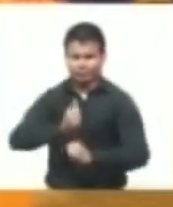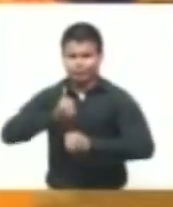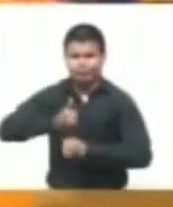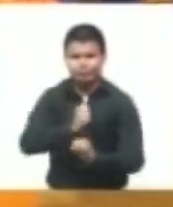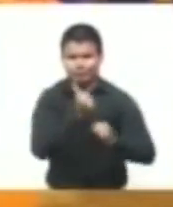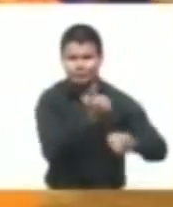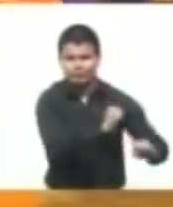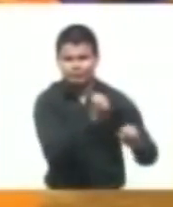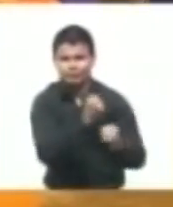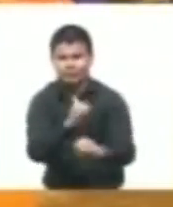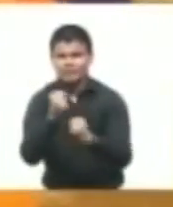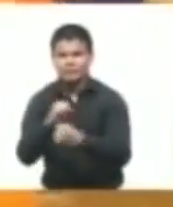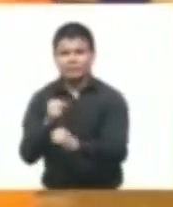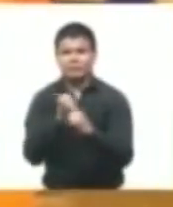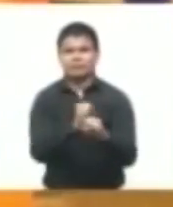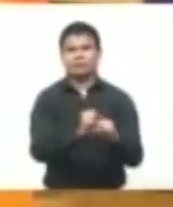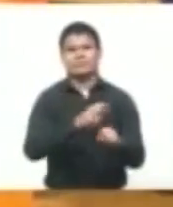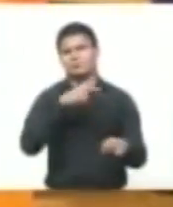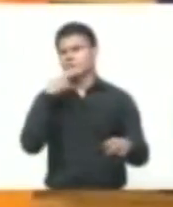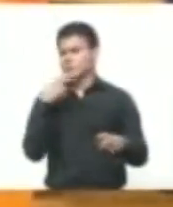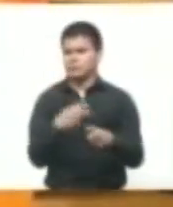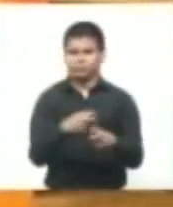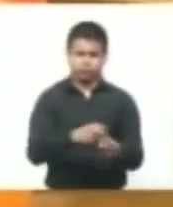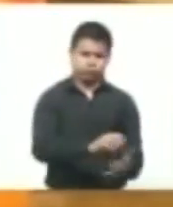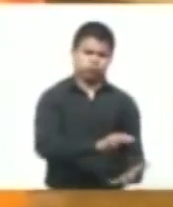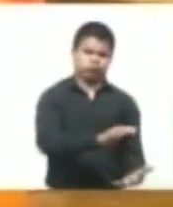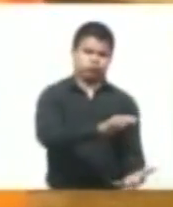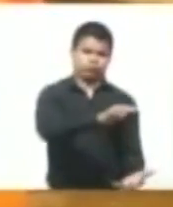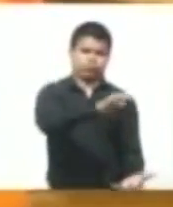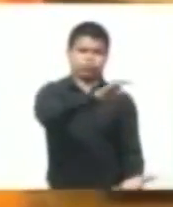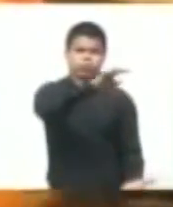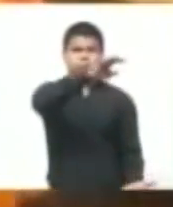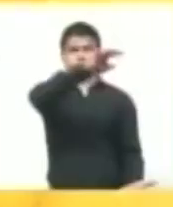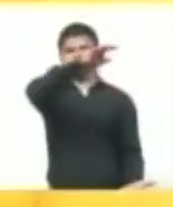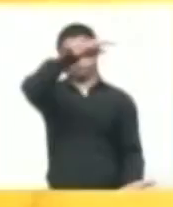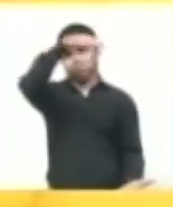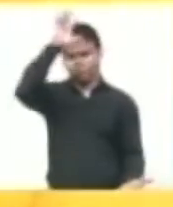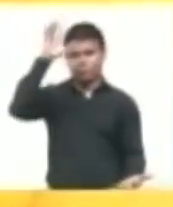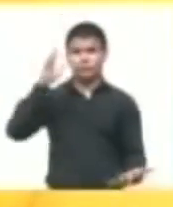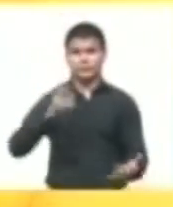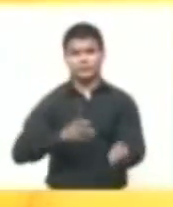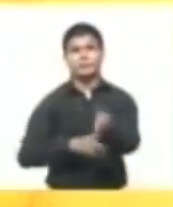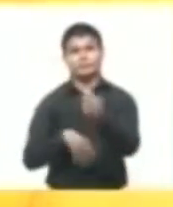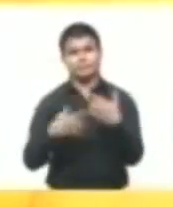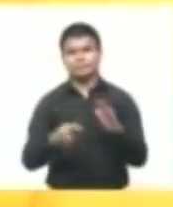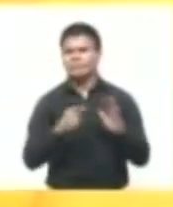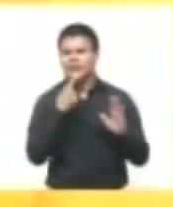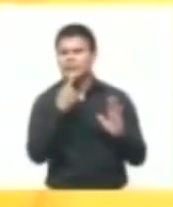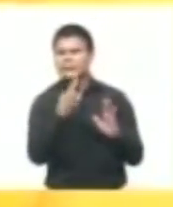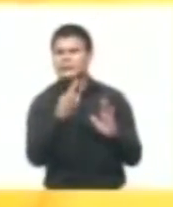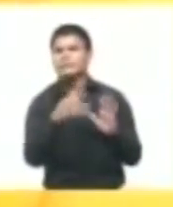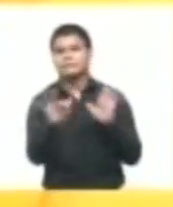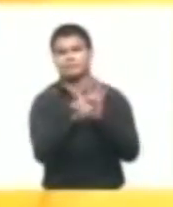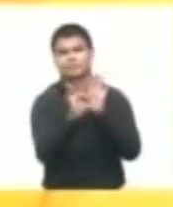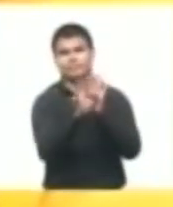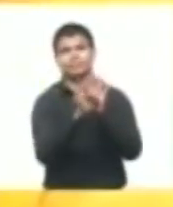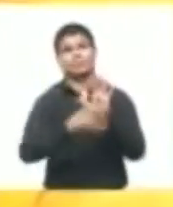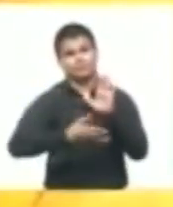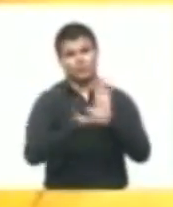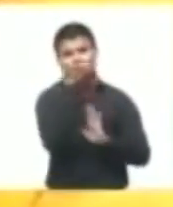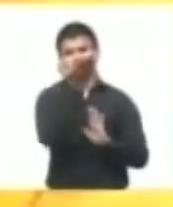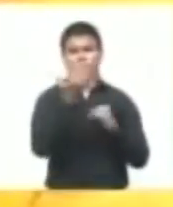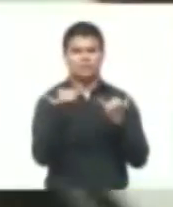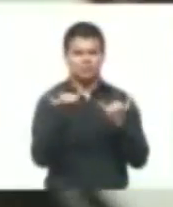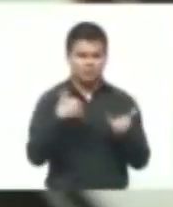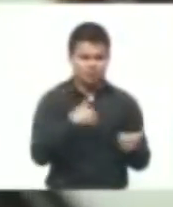Luego de haber finalizado la temporada de carnavales, la empresa AAA dio un balance positivo, con respecto a la recolección de basuras en los